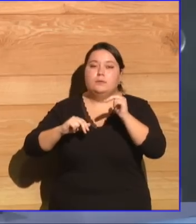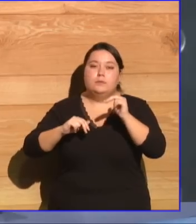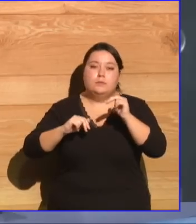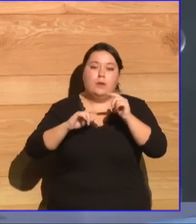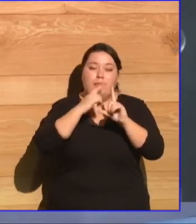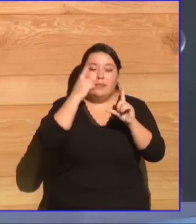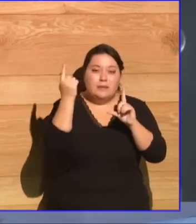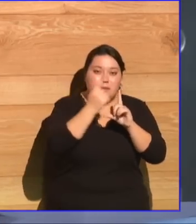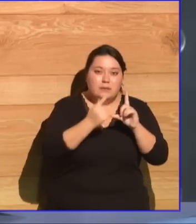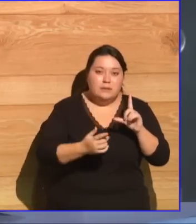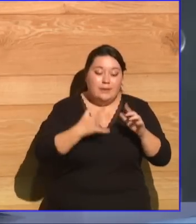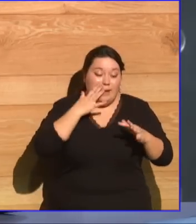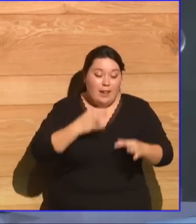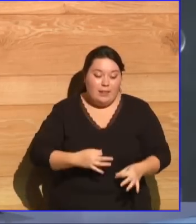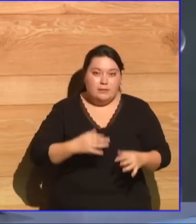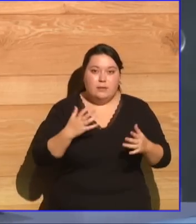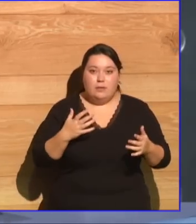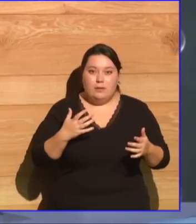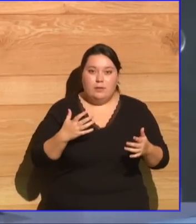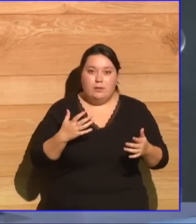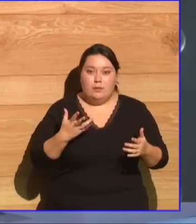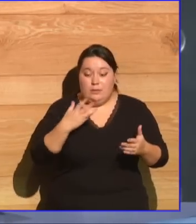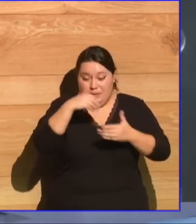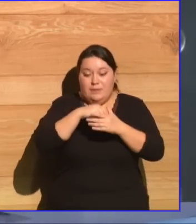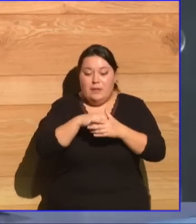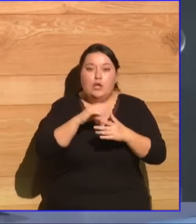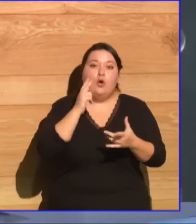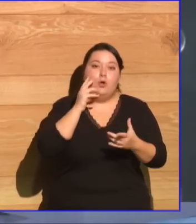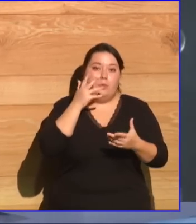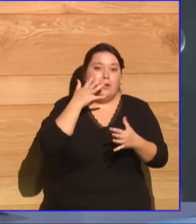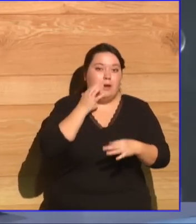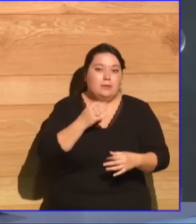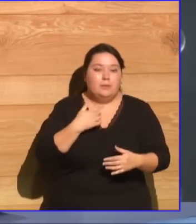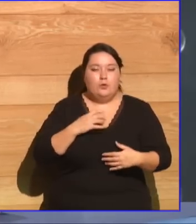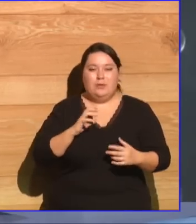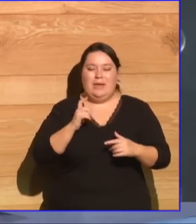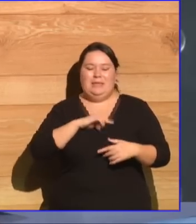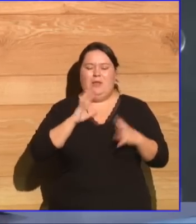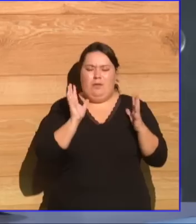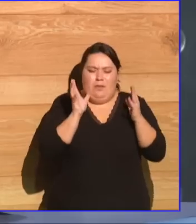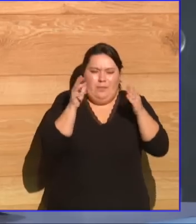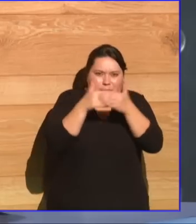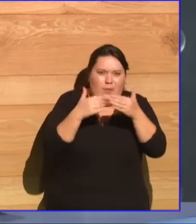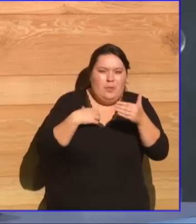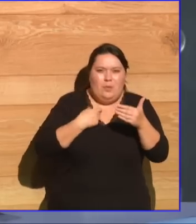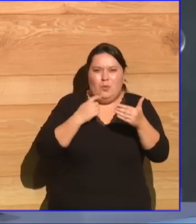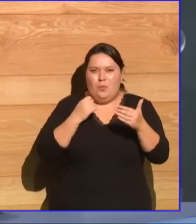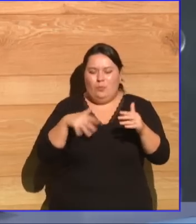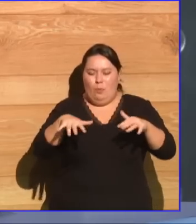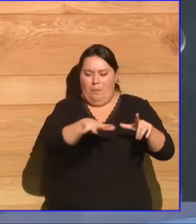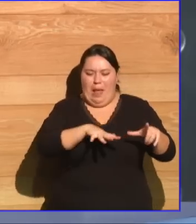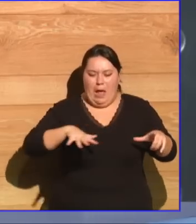el diseño es realista en ese sentido, por mucho que sea de interiores. Pero yo tengo esa sensación claustrofóbica de estar constantemente en un